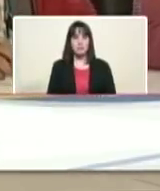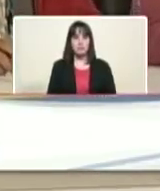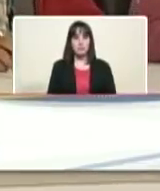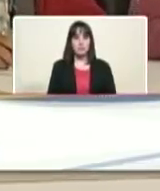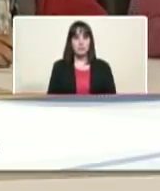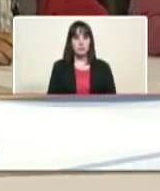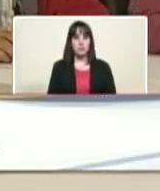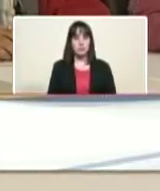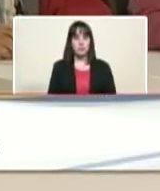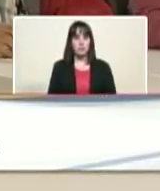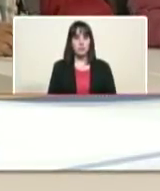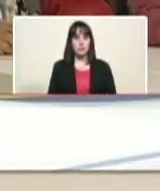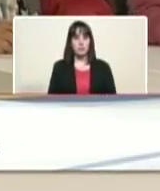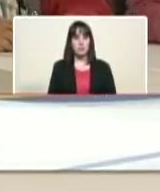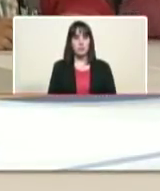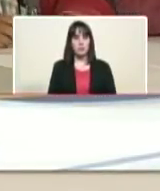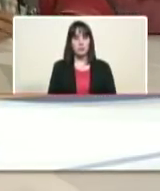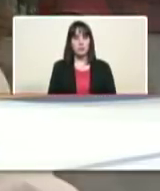Vamos.